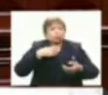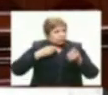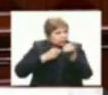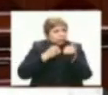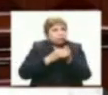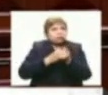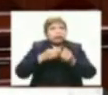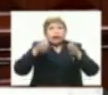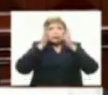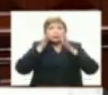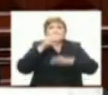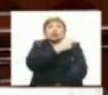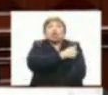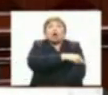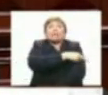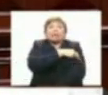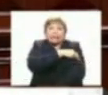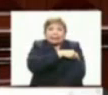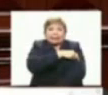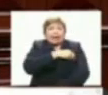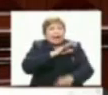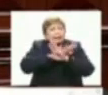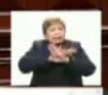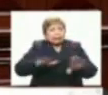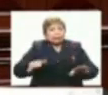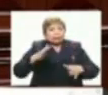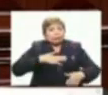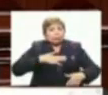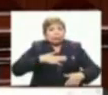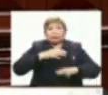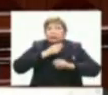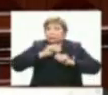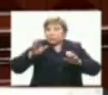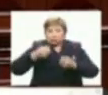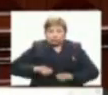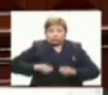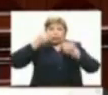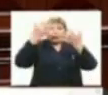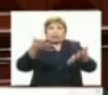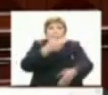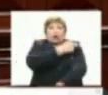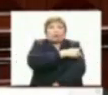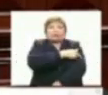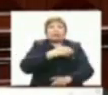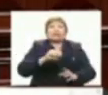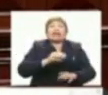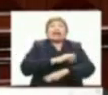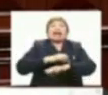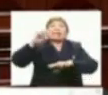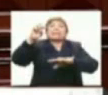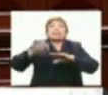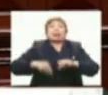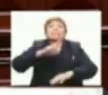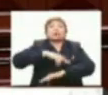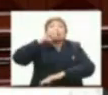fortalecer la atención hospitalaria. Al término de mi mandato, entregaré hospitales especializados por